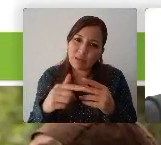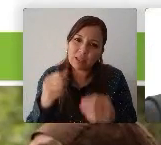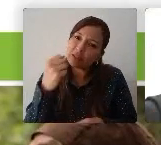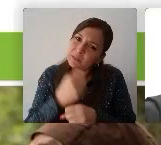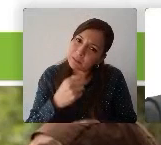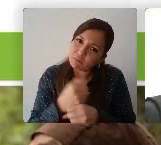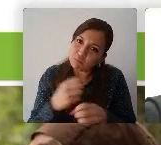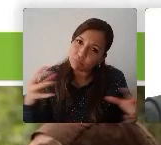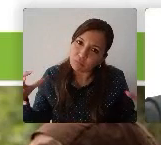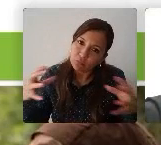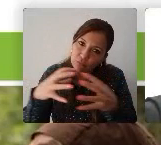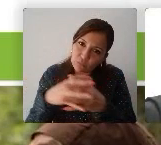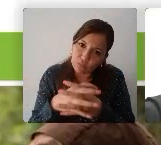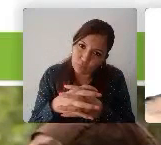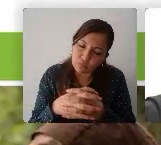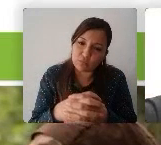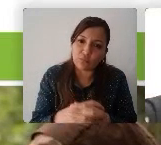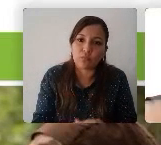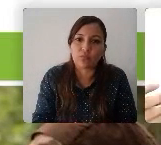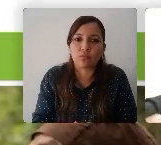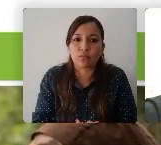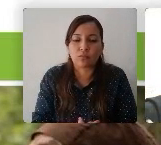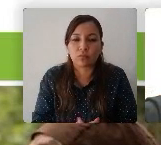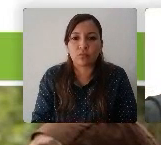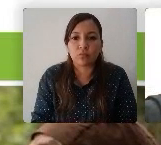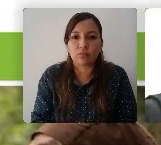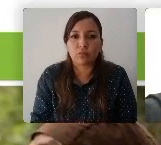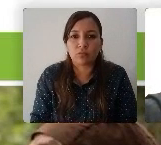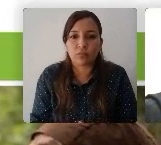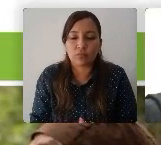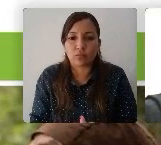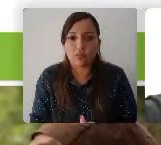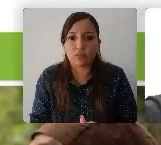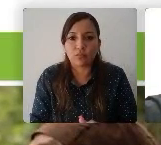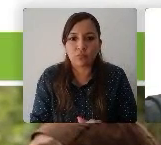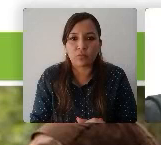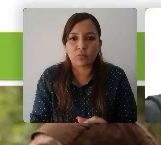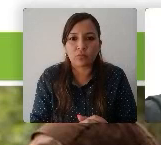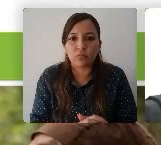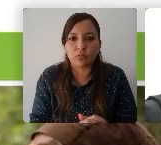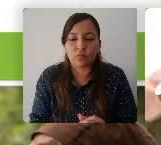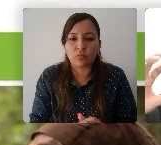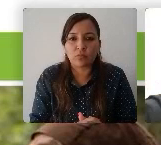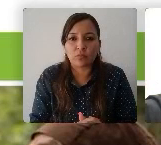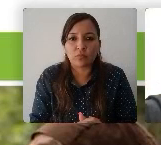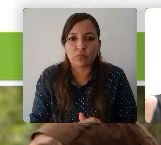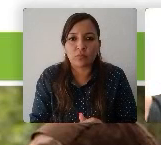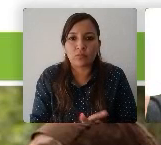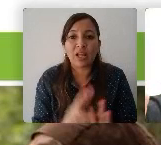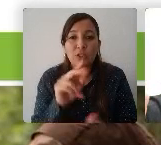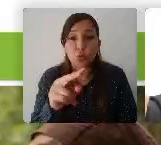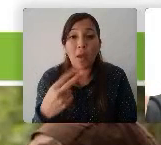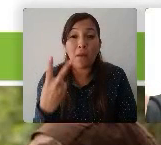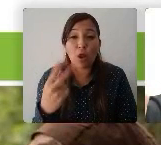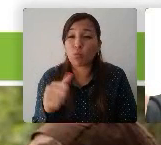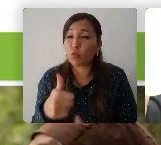los beneficios que genera el turismo están obviamente reinvirtiéndolo en la conservación. Entonces tienen un valor muy